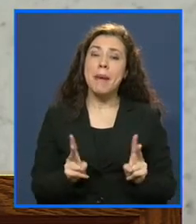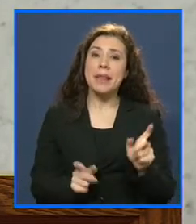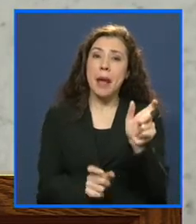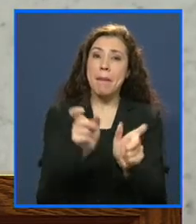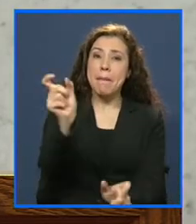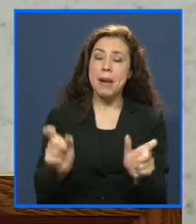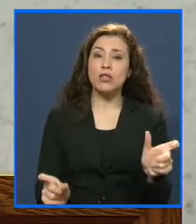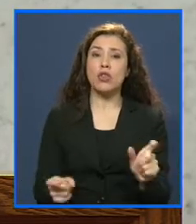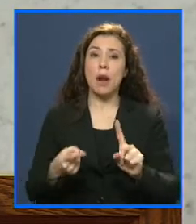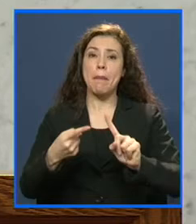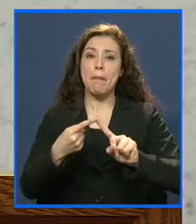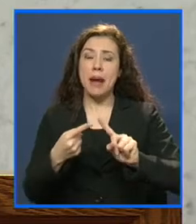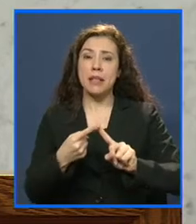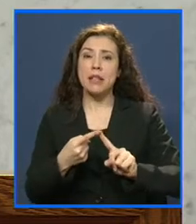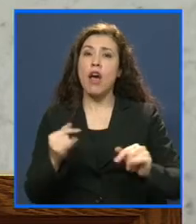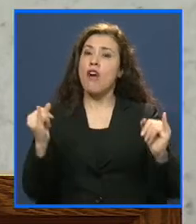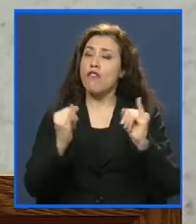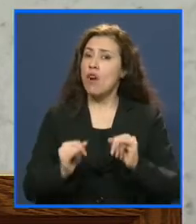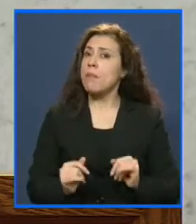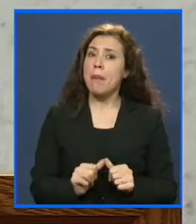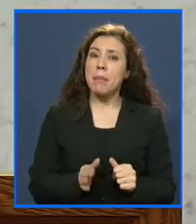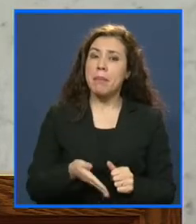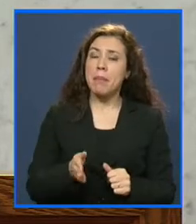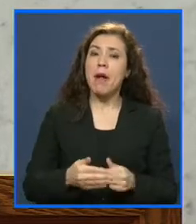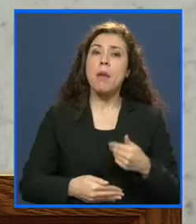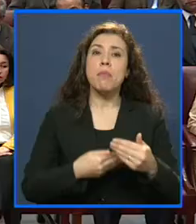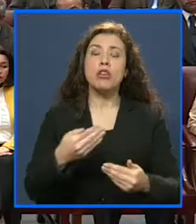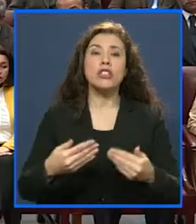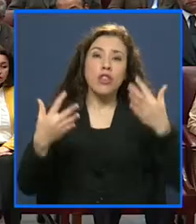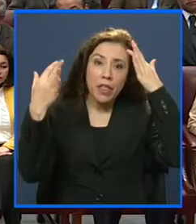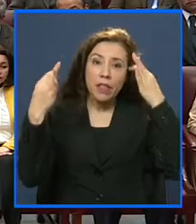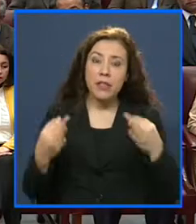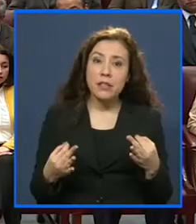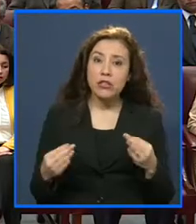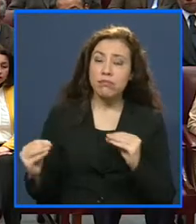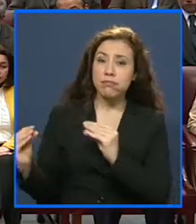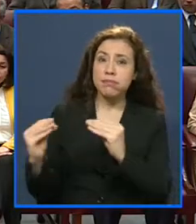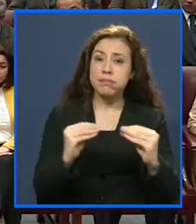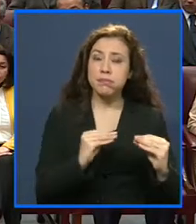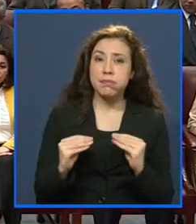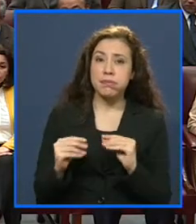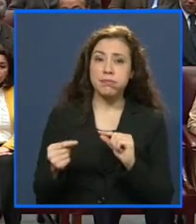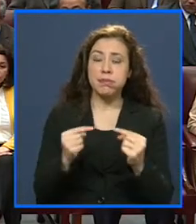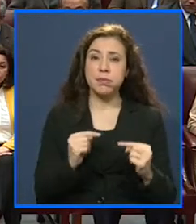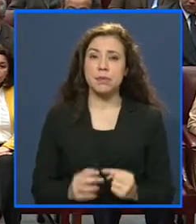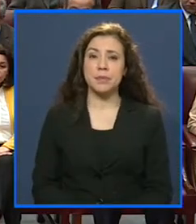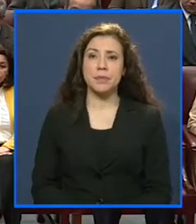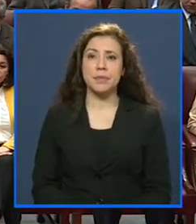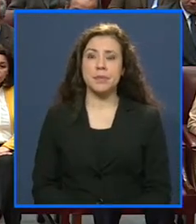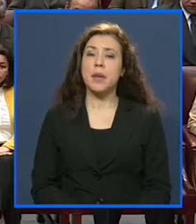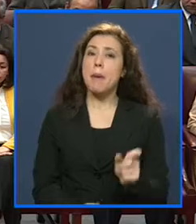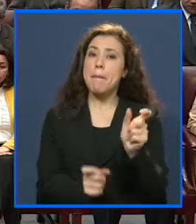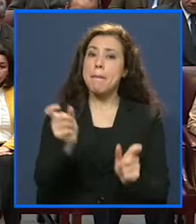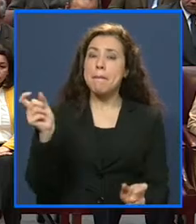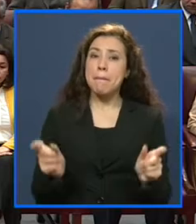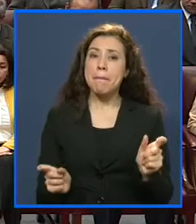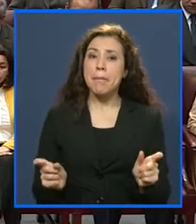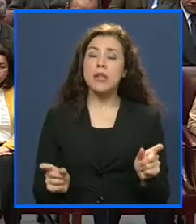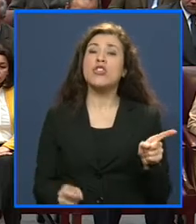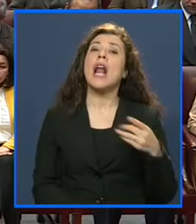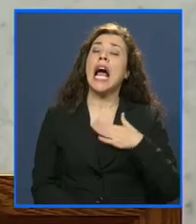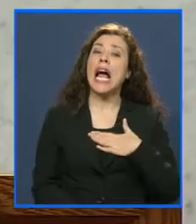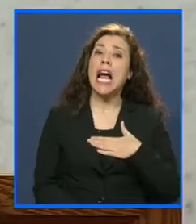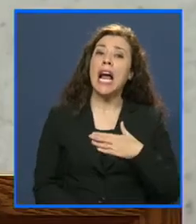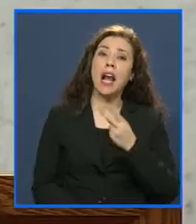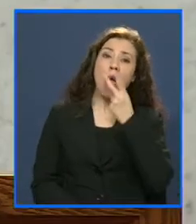participar de forma activa en el proceso deliberativo y en la toma de decisiones las personas no sólo quieren